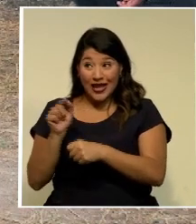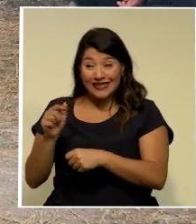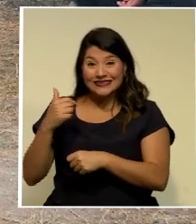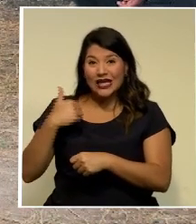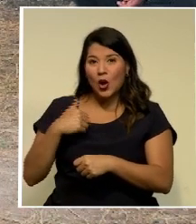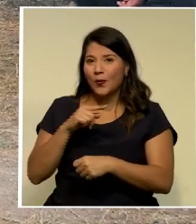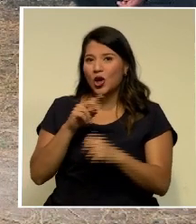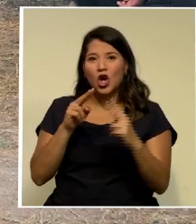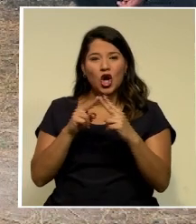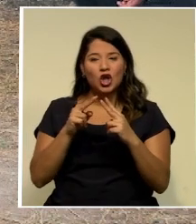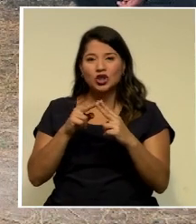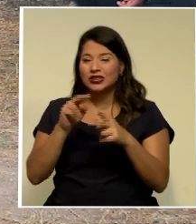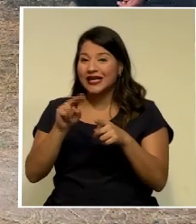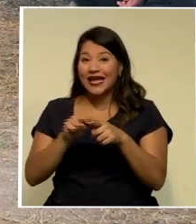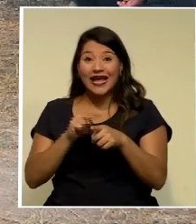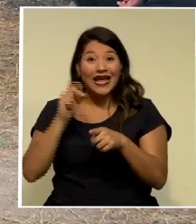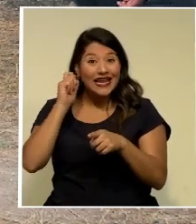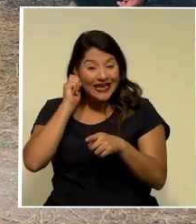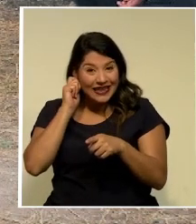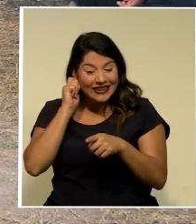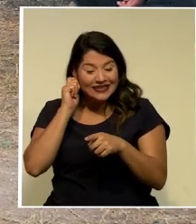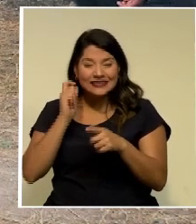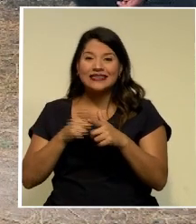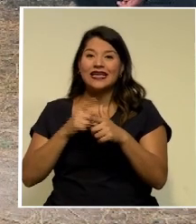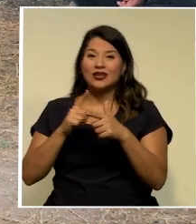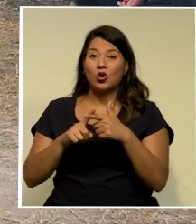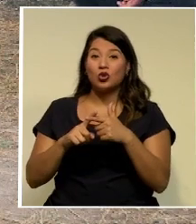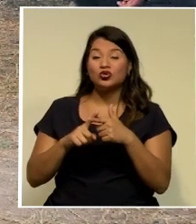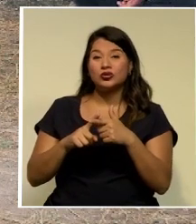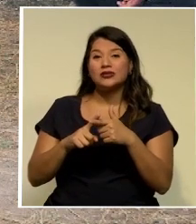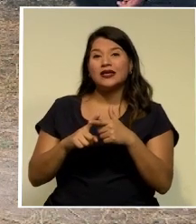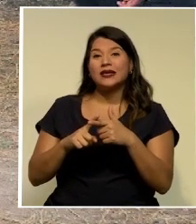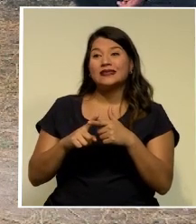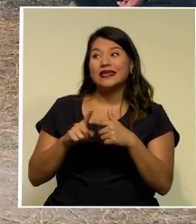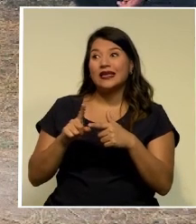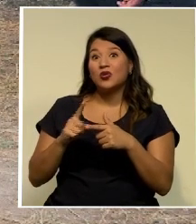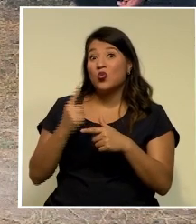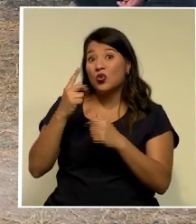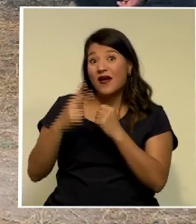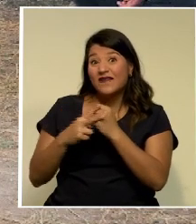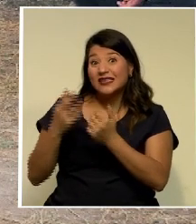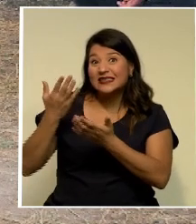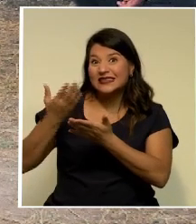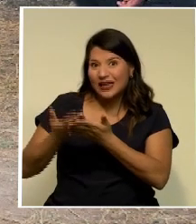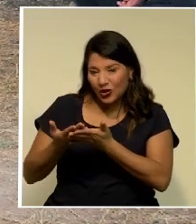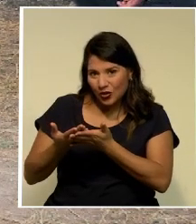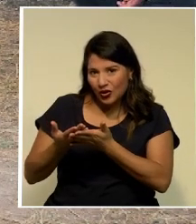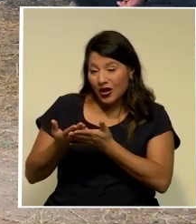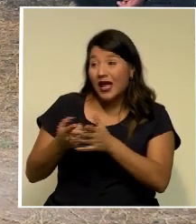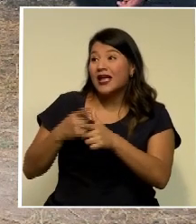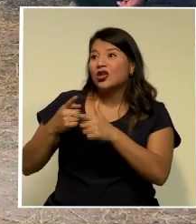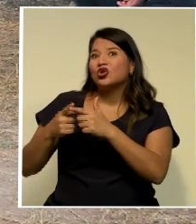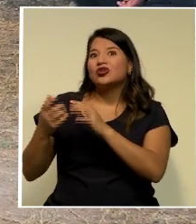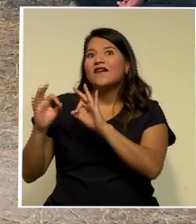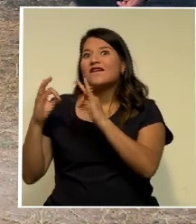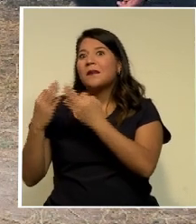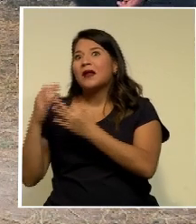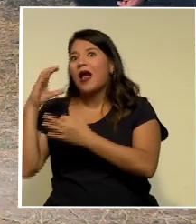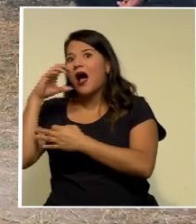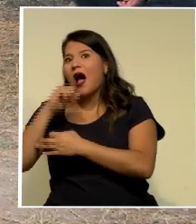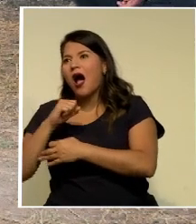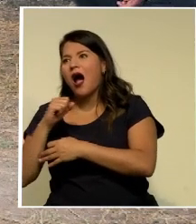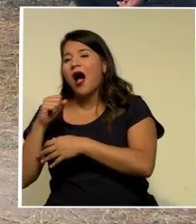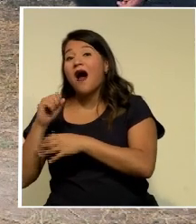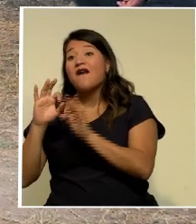dos chiquitas que está aquí. Entonces, en una de las poblados donde él llegó, le avisaron a la familia se movilizó y